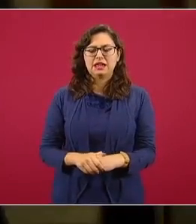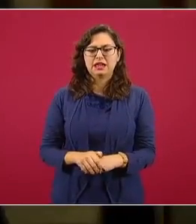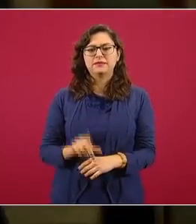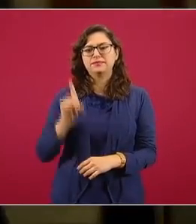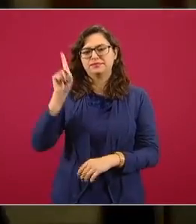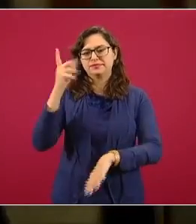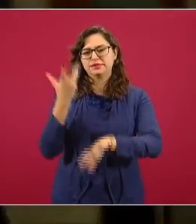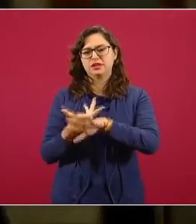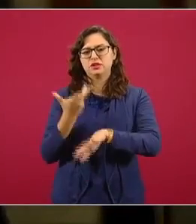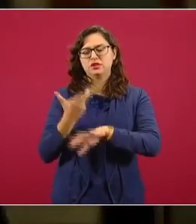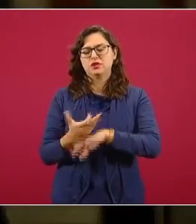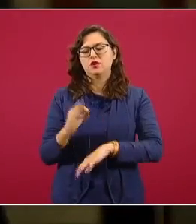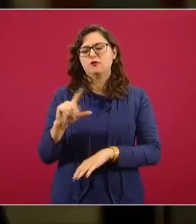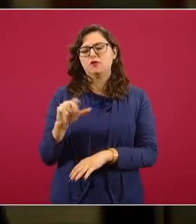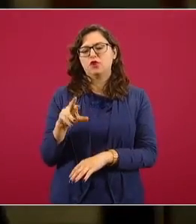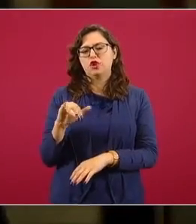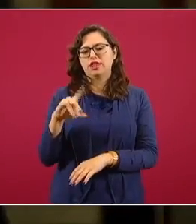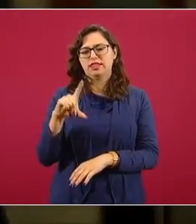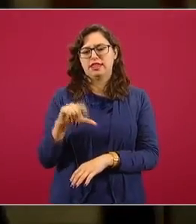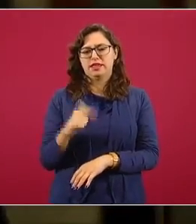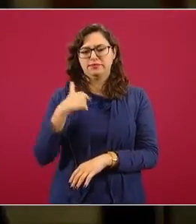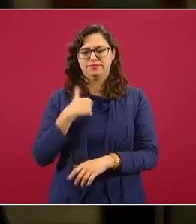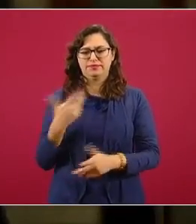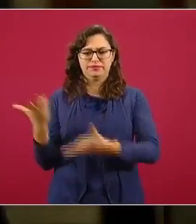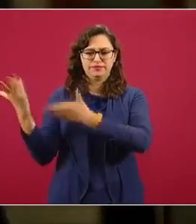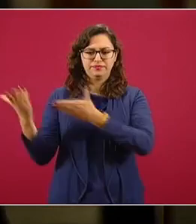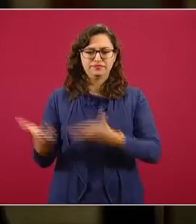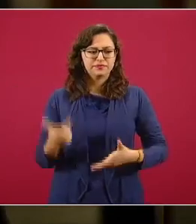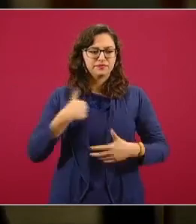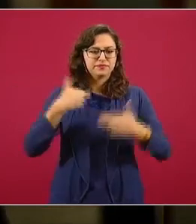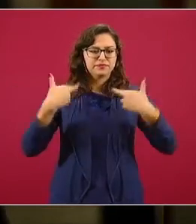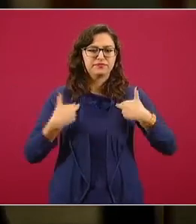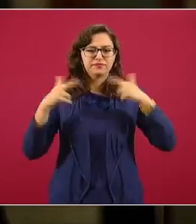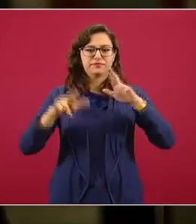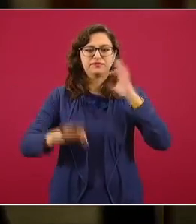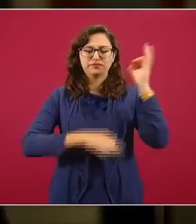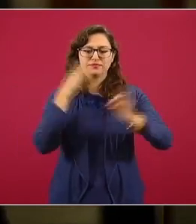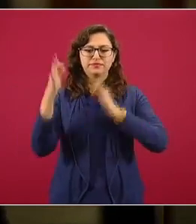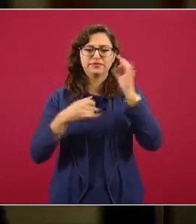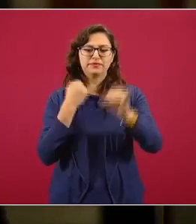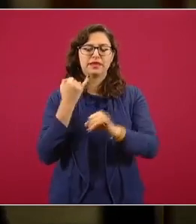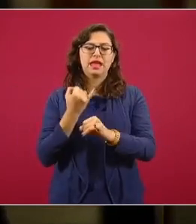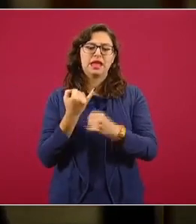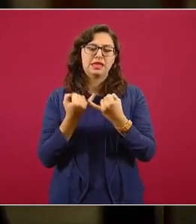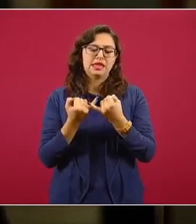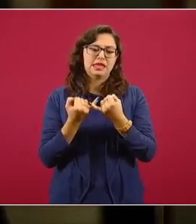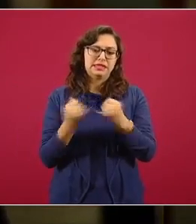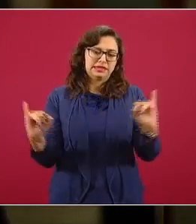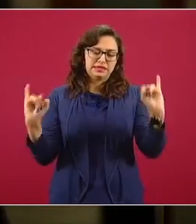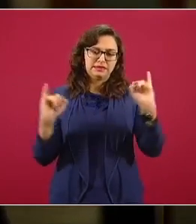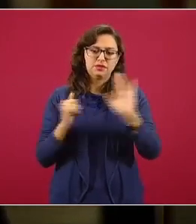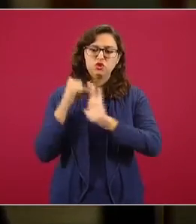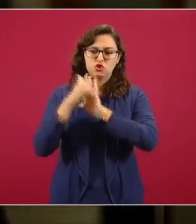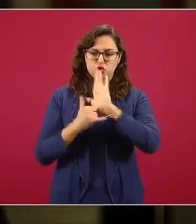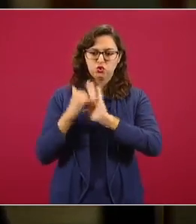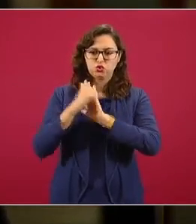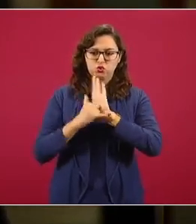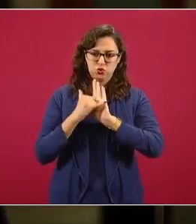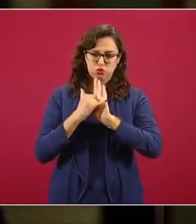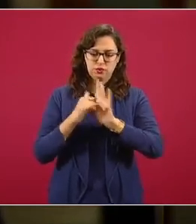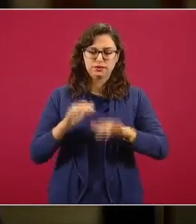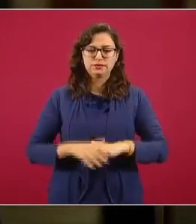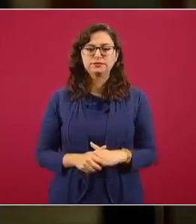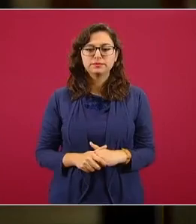en Estados Unidos. Represento un medio independiente de YouTube, el ITV Oficial.